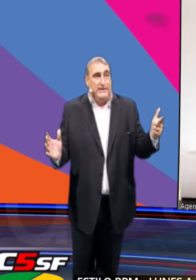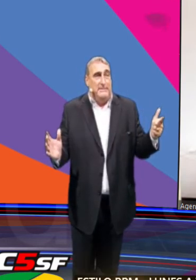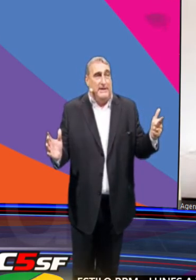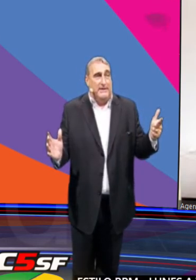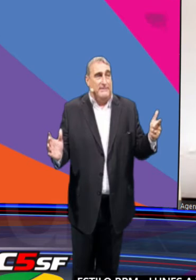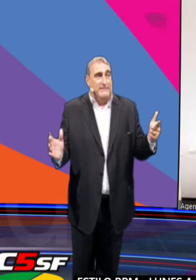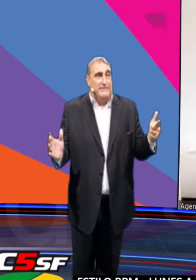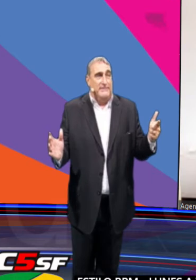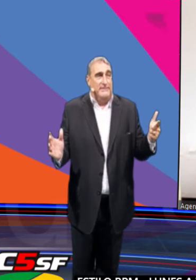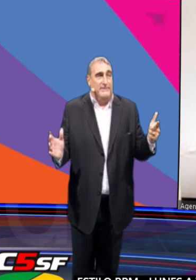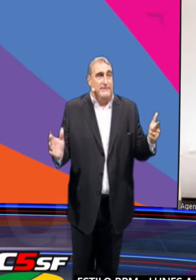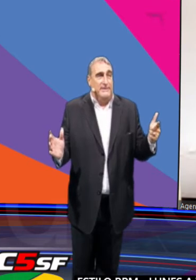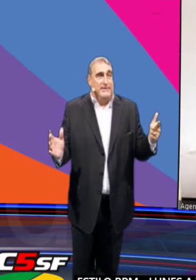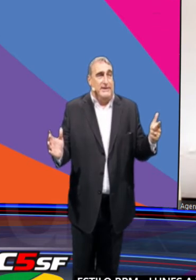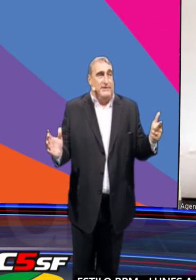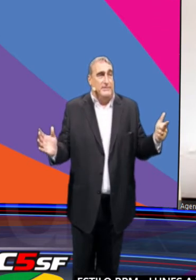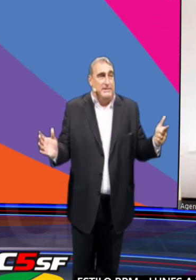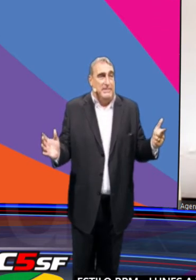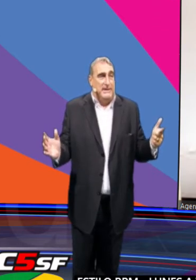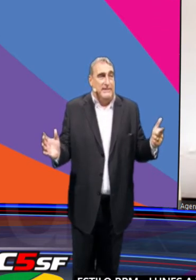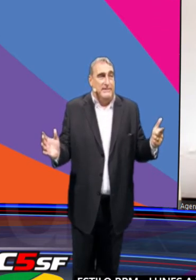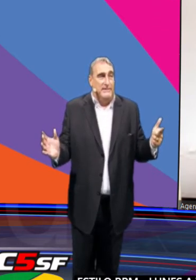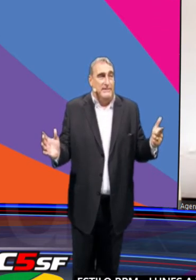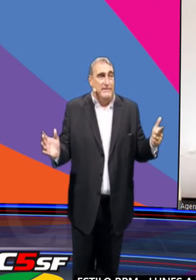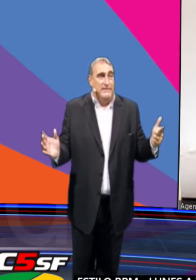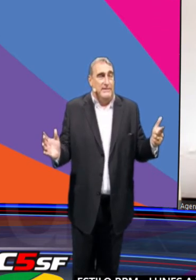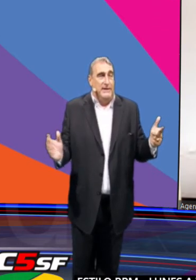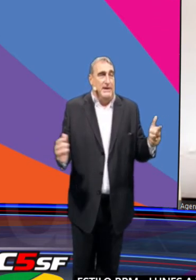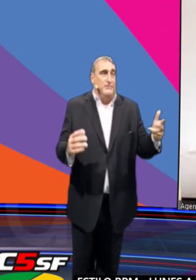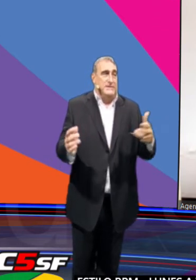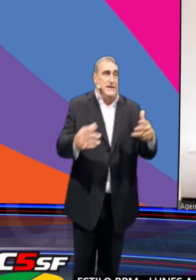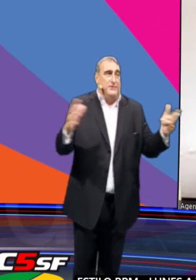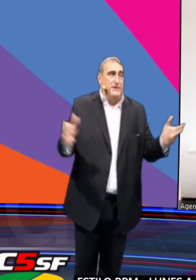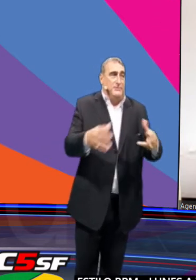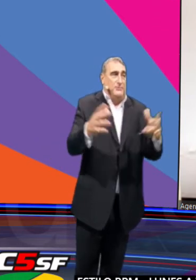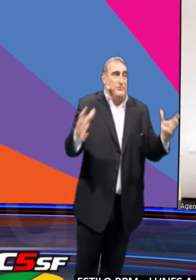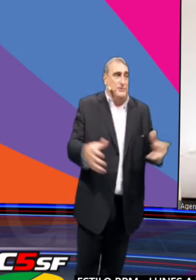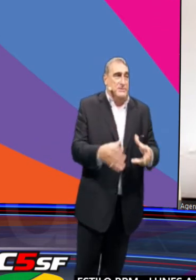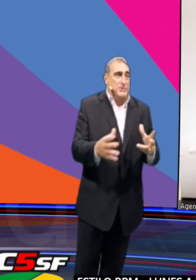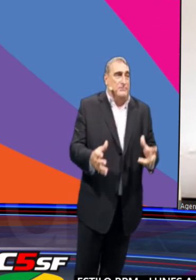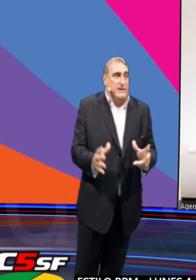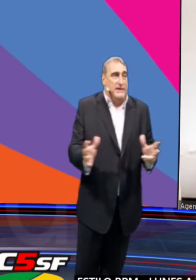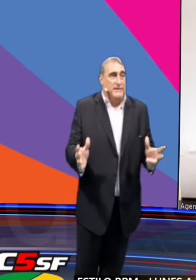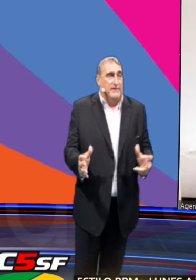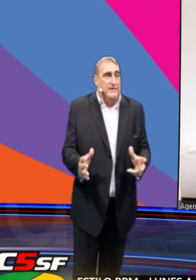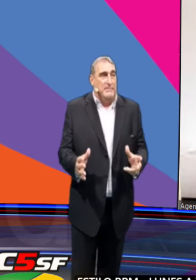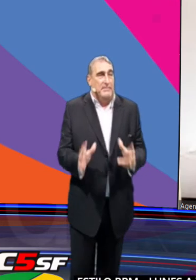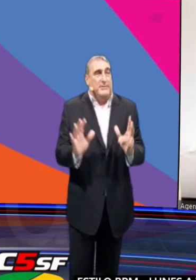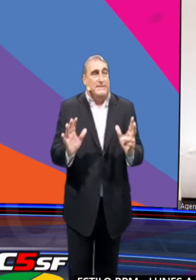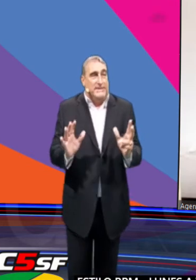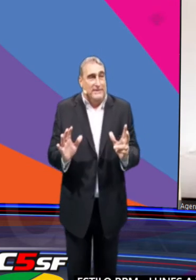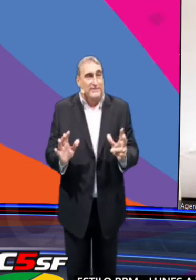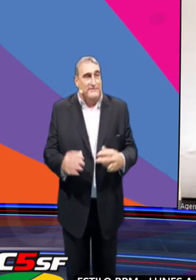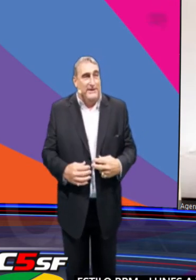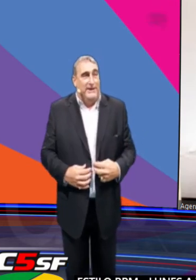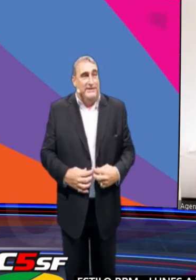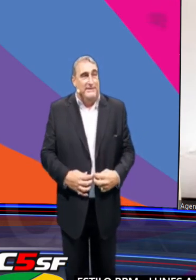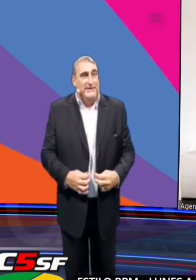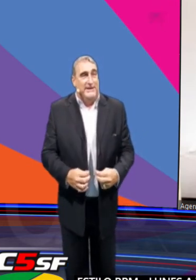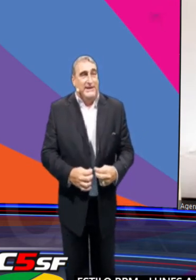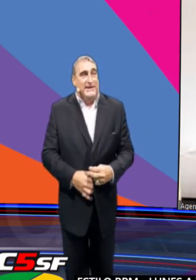Y además, ¿quién otro tiene plata? Y algunos senadores en conjunto, si pueden juntar, para poder